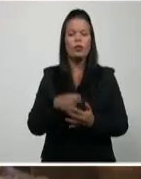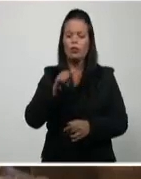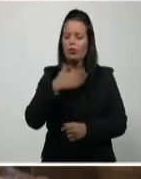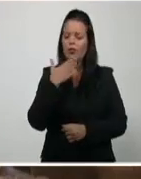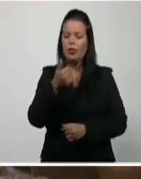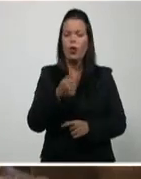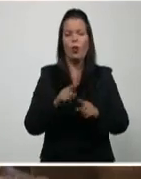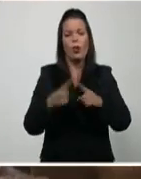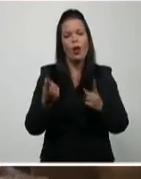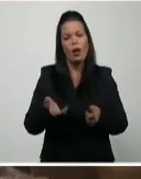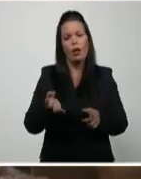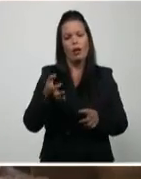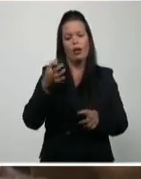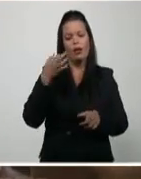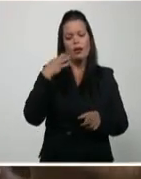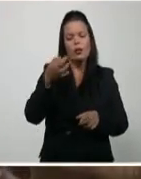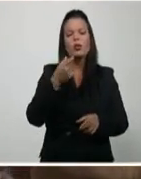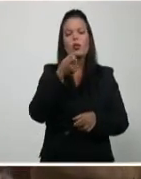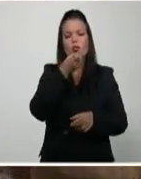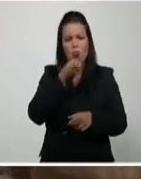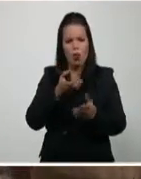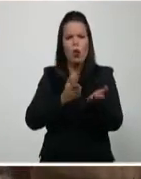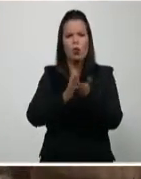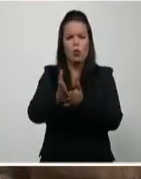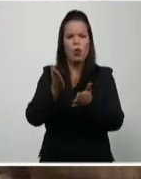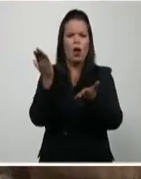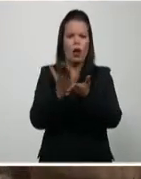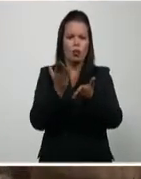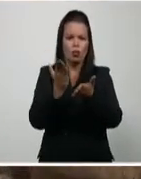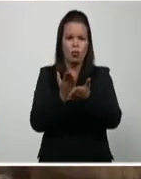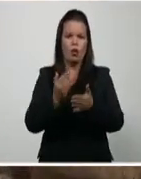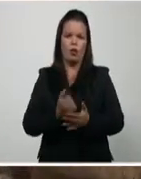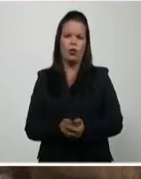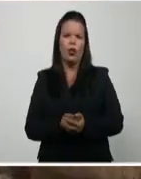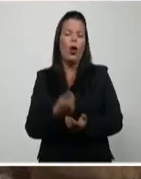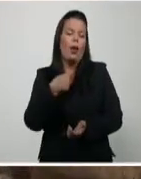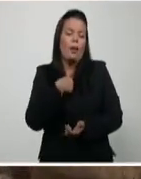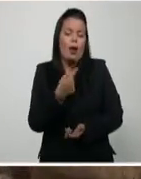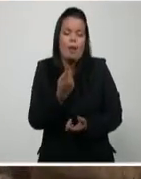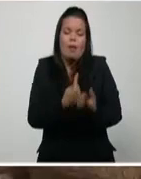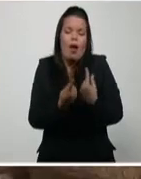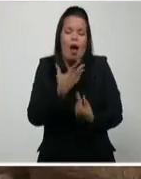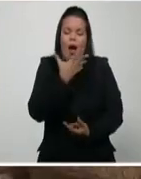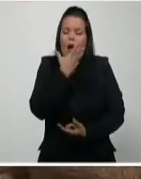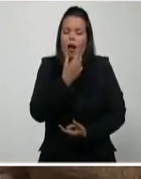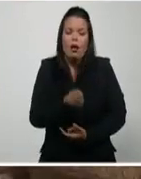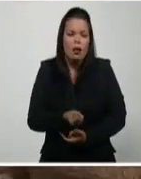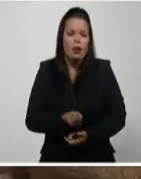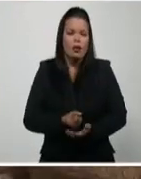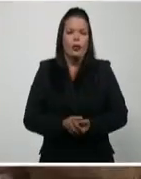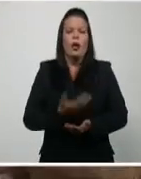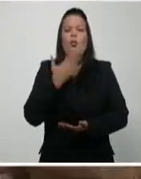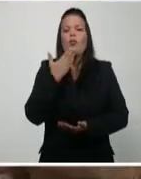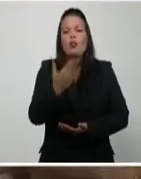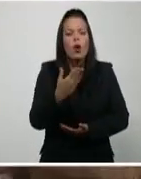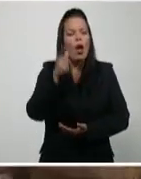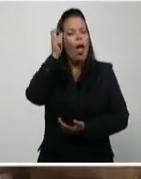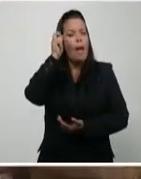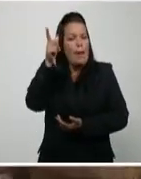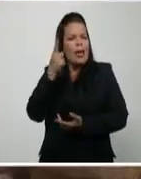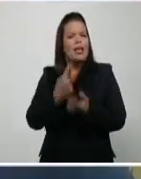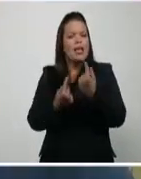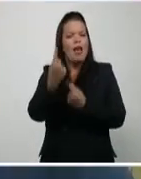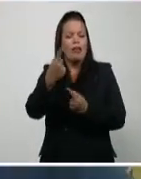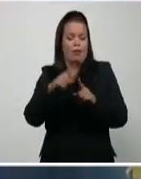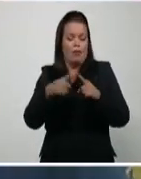de seguir estudiando, y bueno, para mí esto ha sido una experiencia única, porque me gusta mucho lo